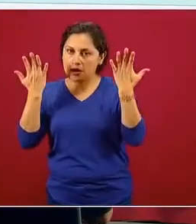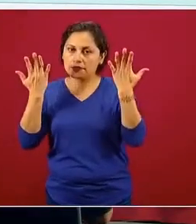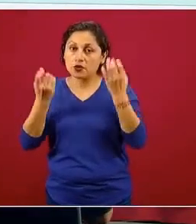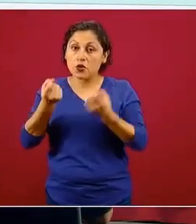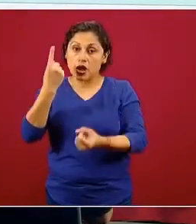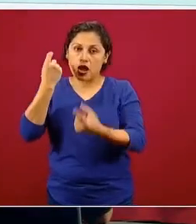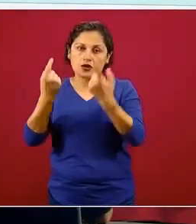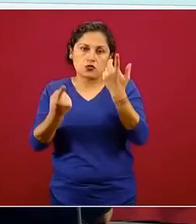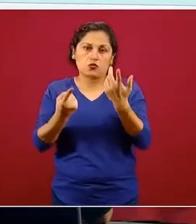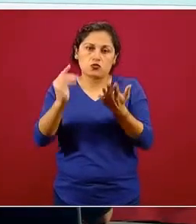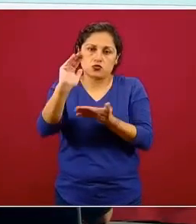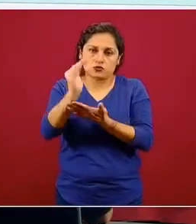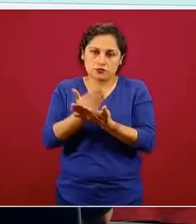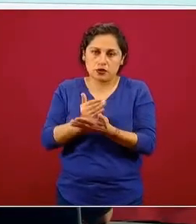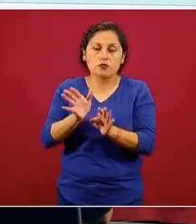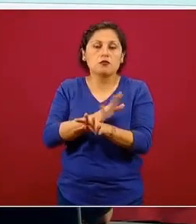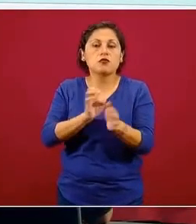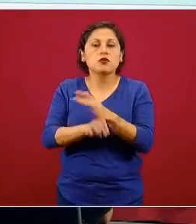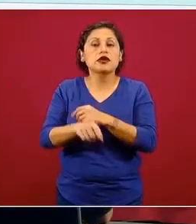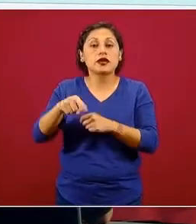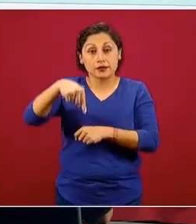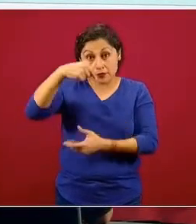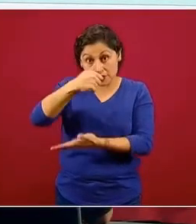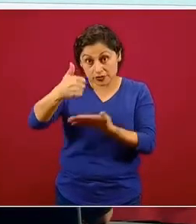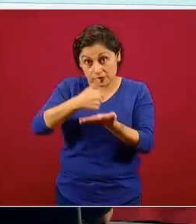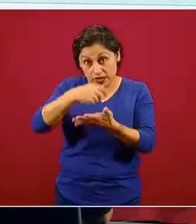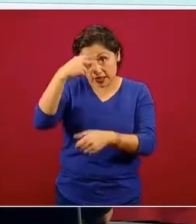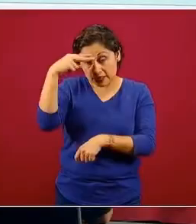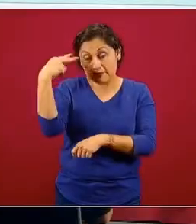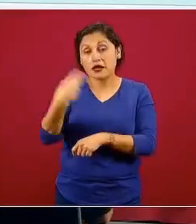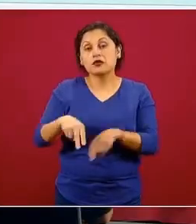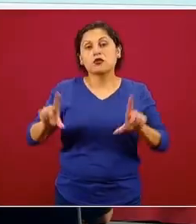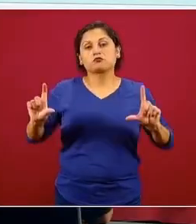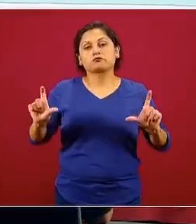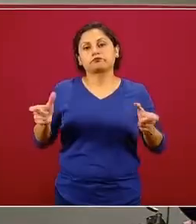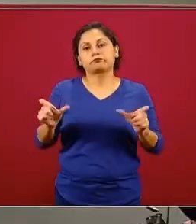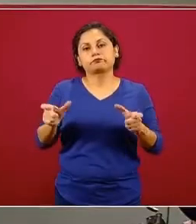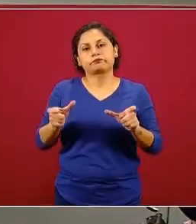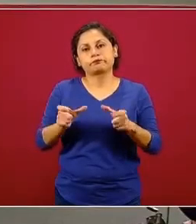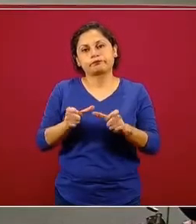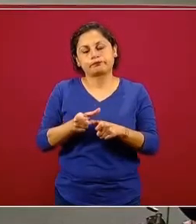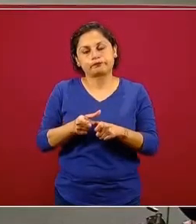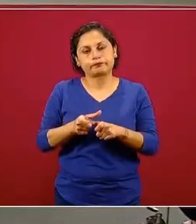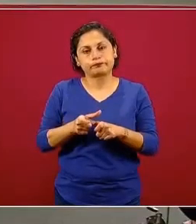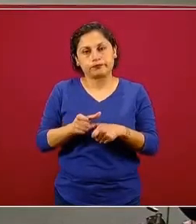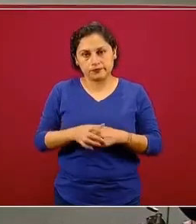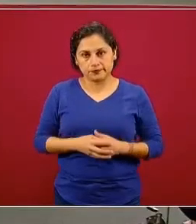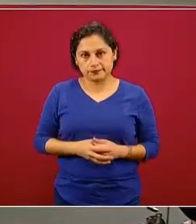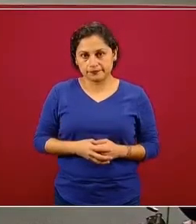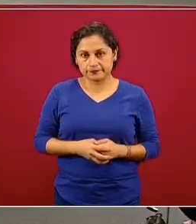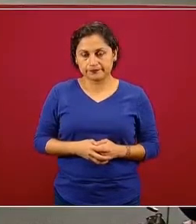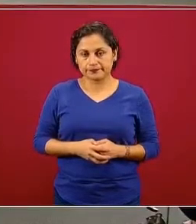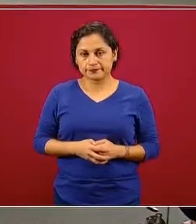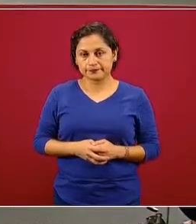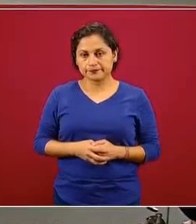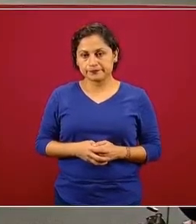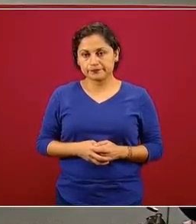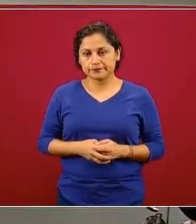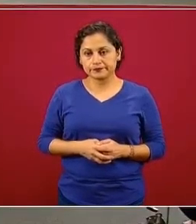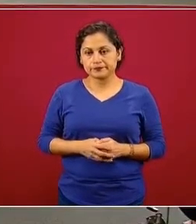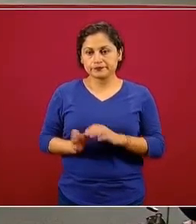la Ciudad de México, están desacelerando o incluso reduciendo el tamaño de la epidemia. Veamos